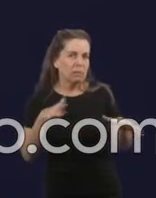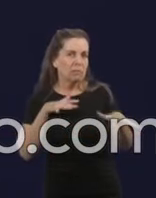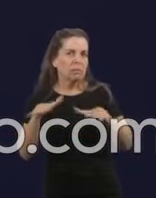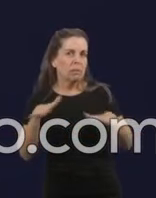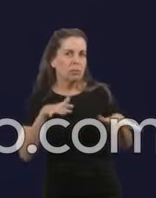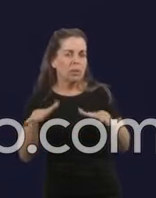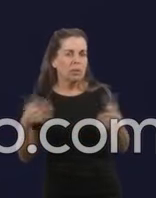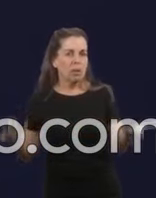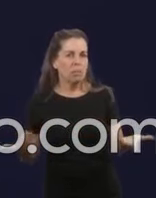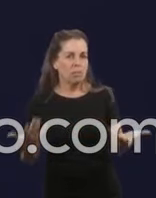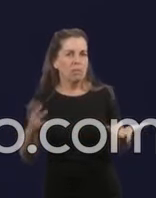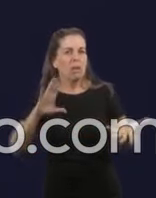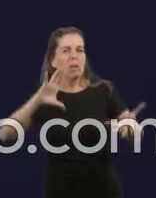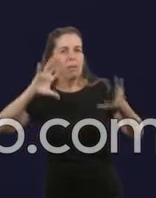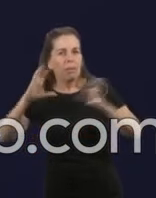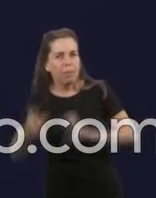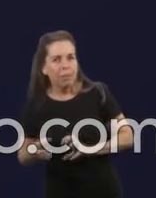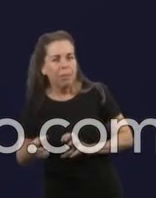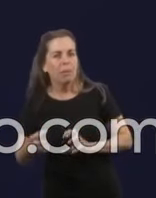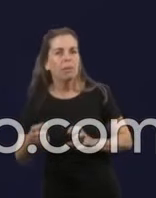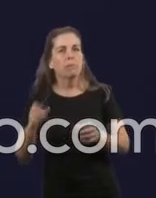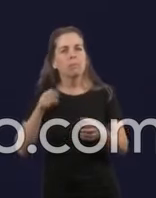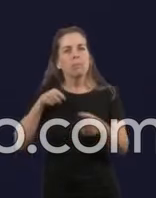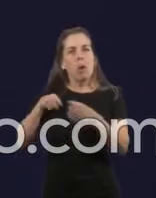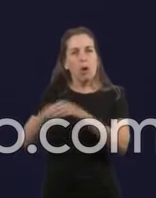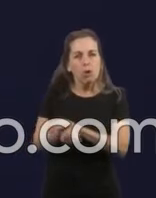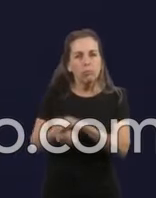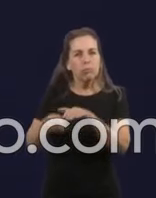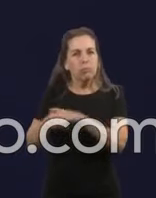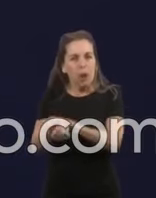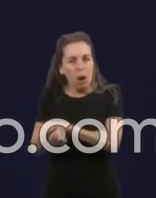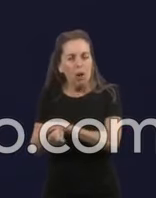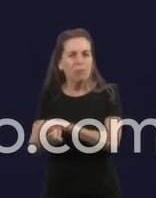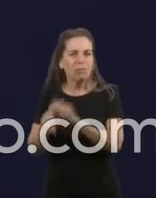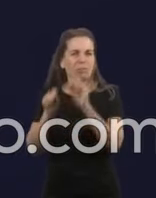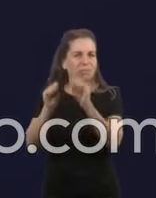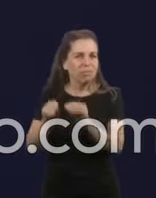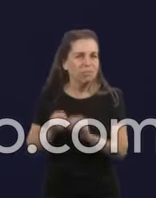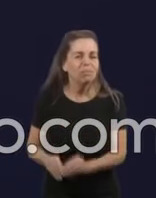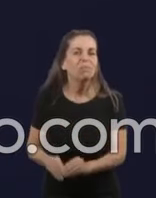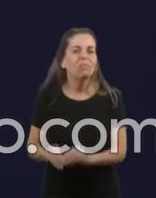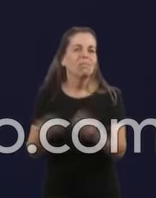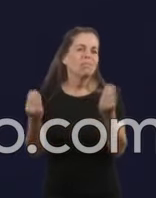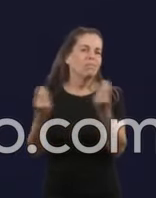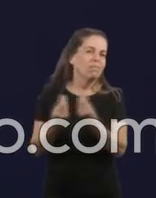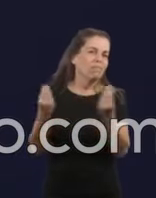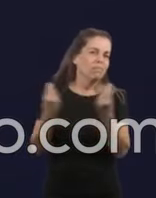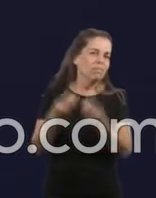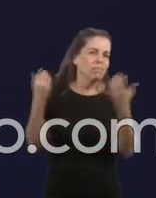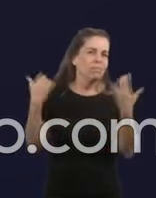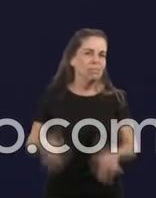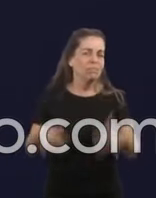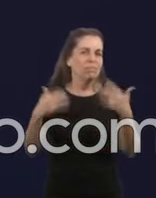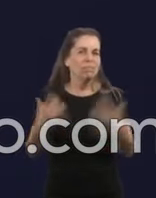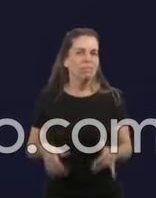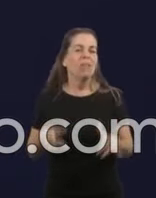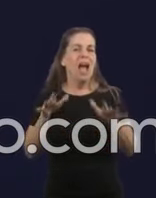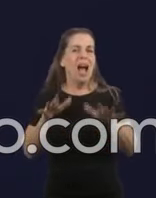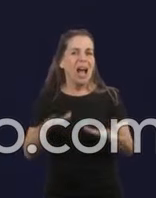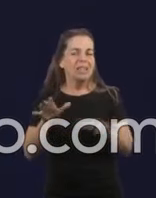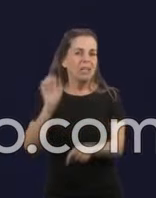ante tanta devastación ante tanta corrupción ante tanto ante tanta negligencia y